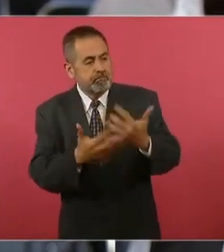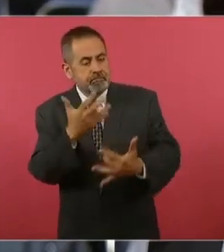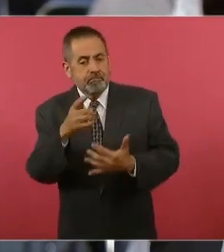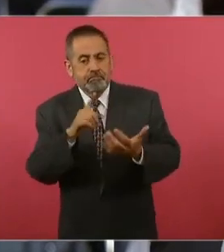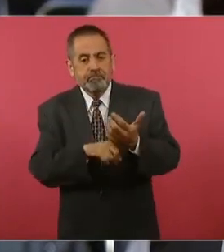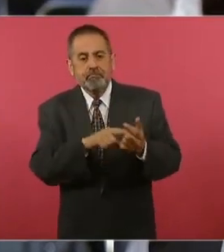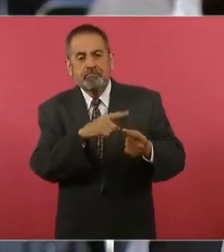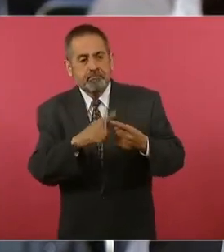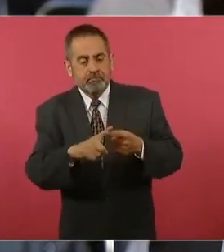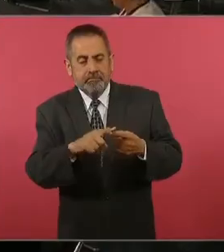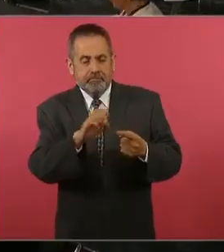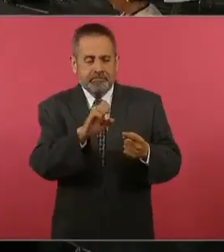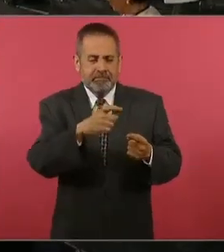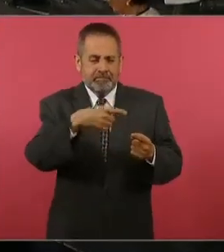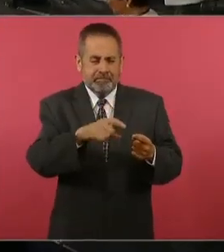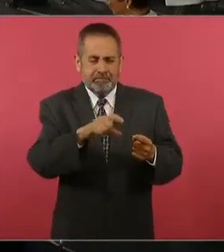marina